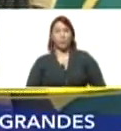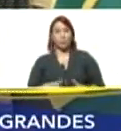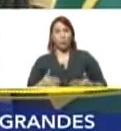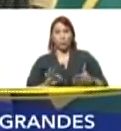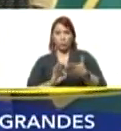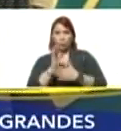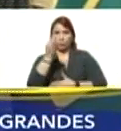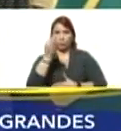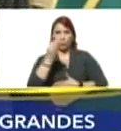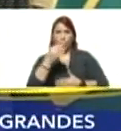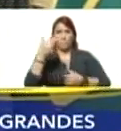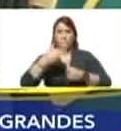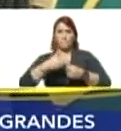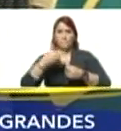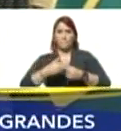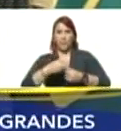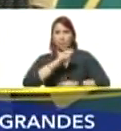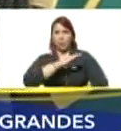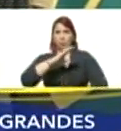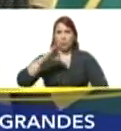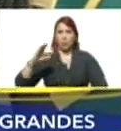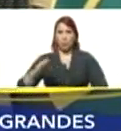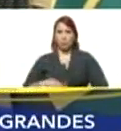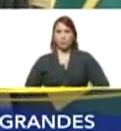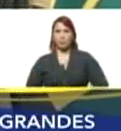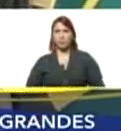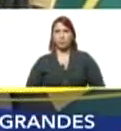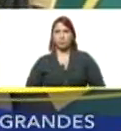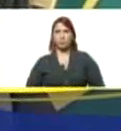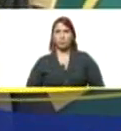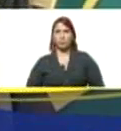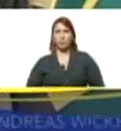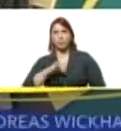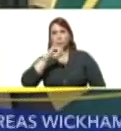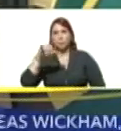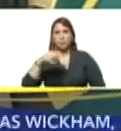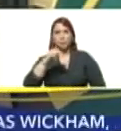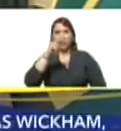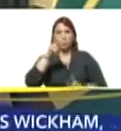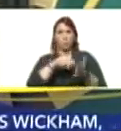fundó Petrocaribe en Puerto La Cruz, junio 2004,